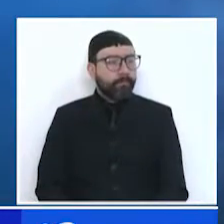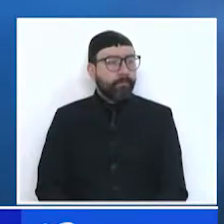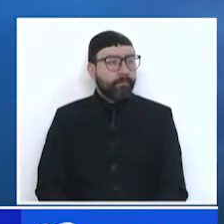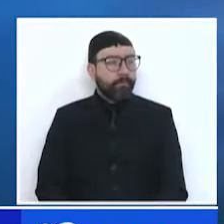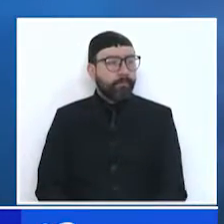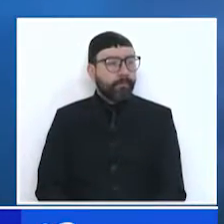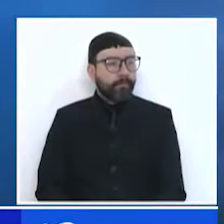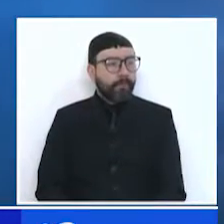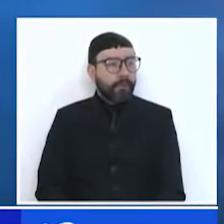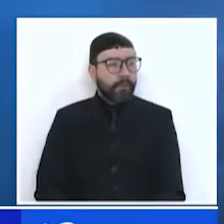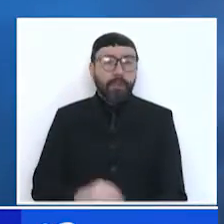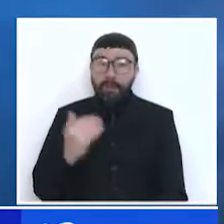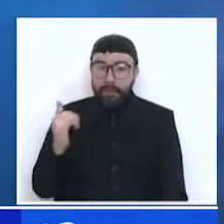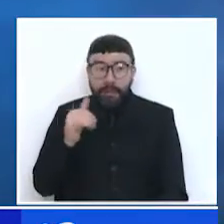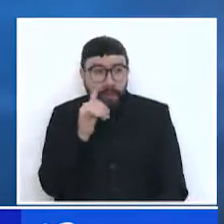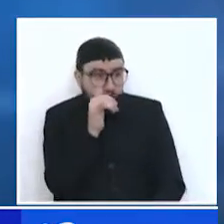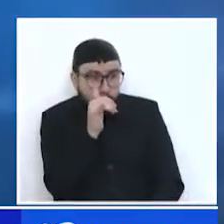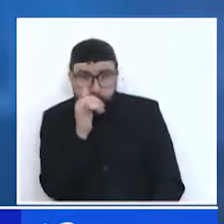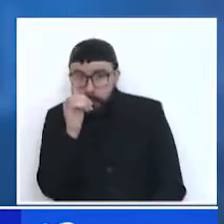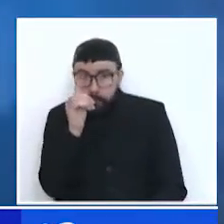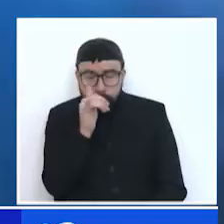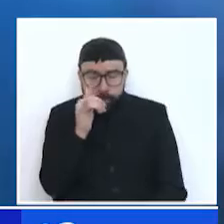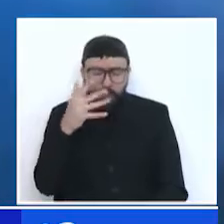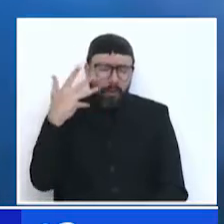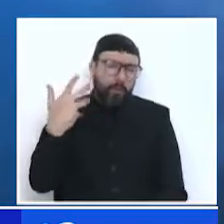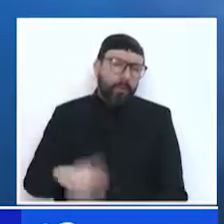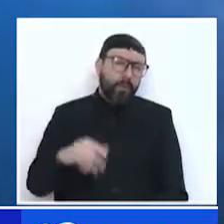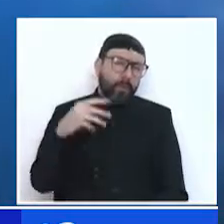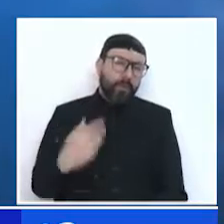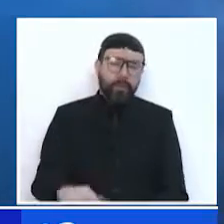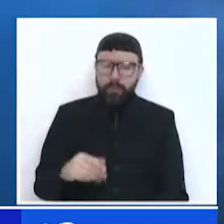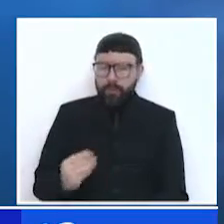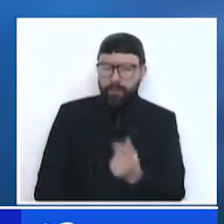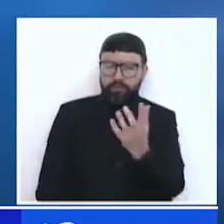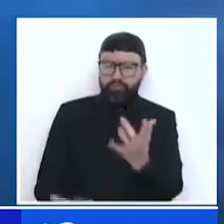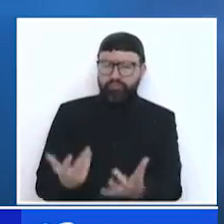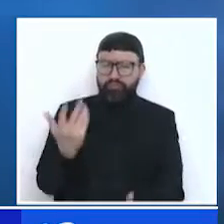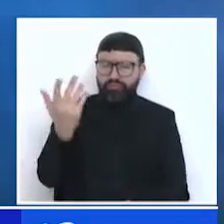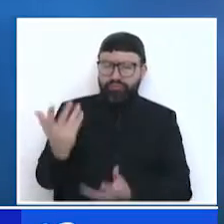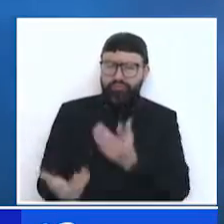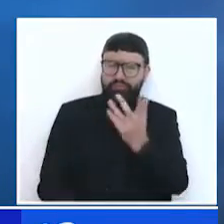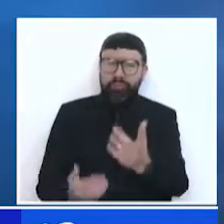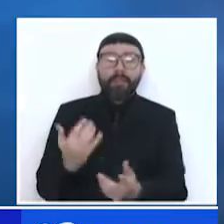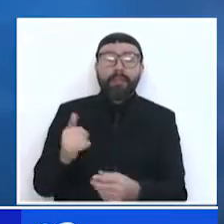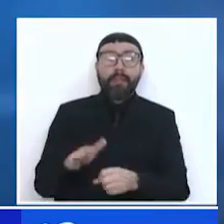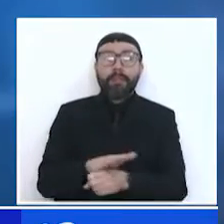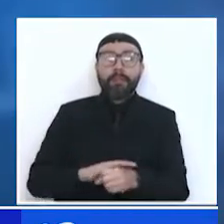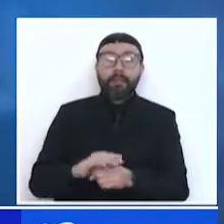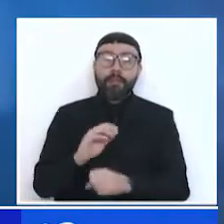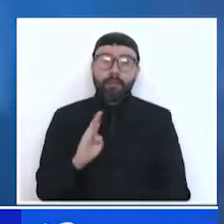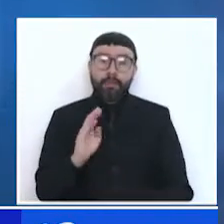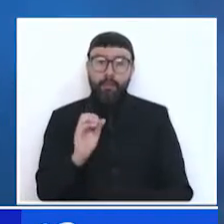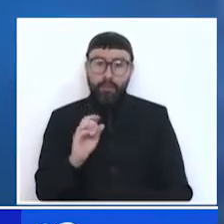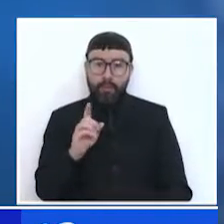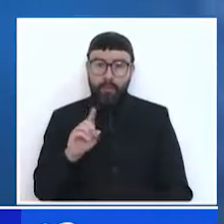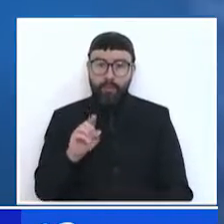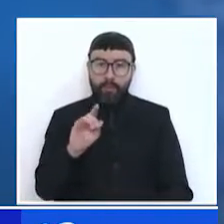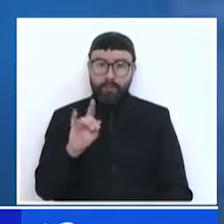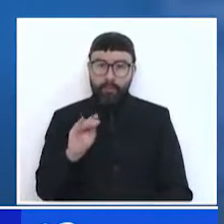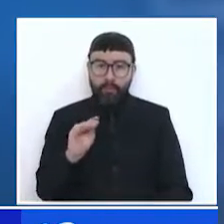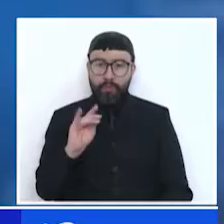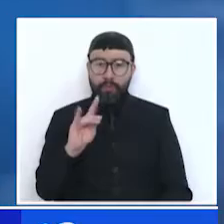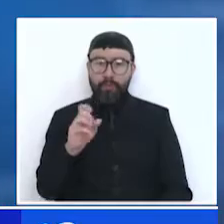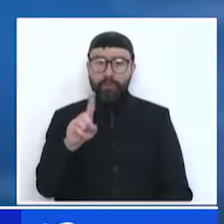Las imágenes grabadas por habitantes del sector dejan ver la magnitud de la conflagración que se presentó en el barrio Bosques de Gibraltar, donde una